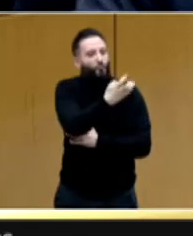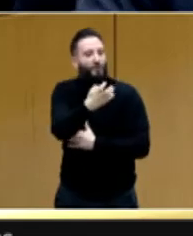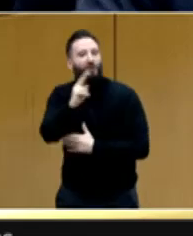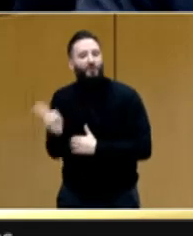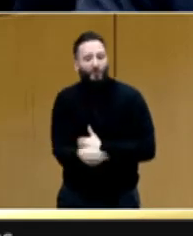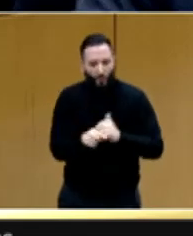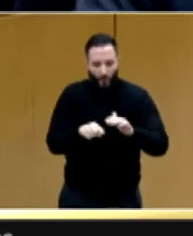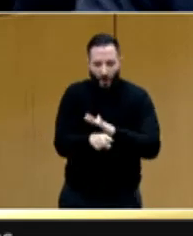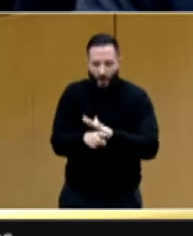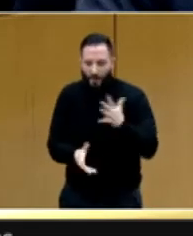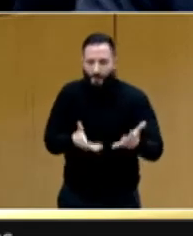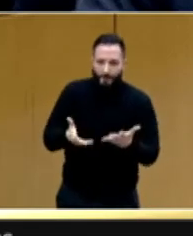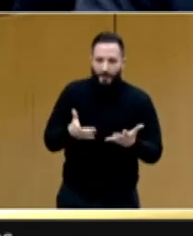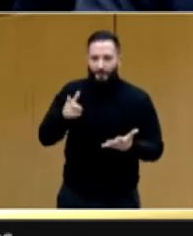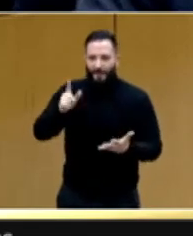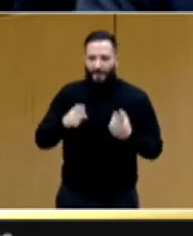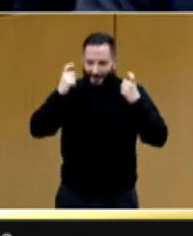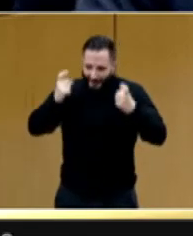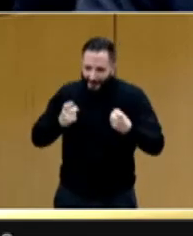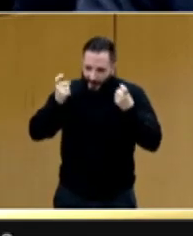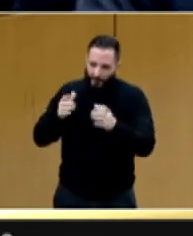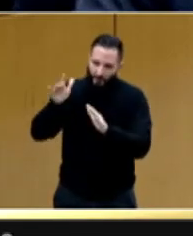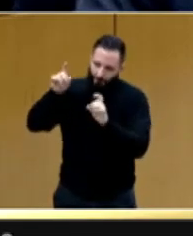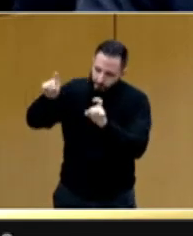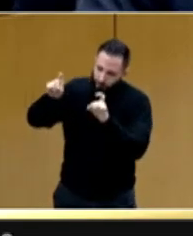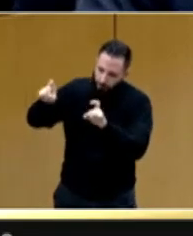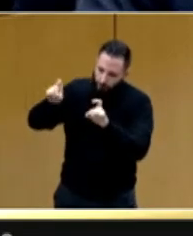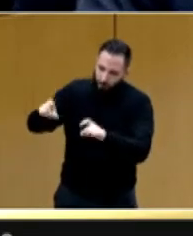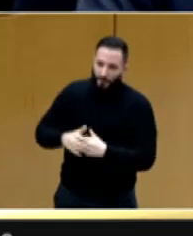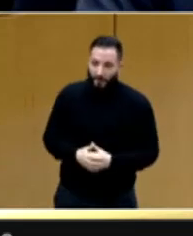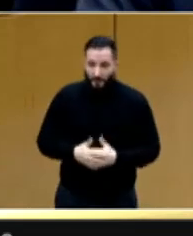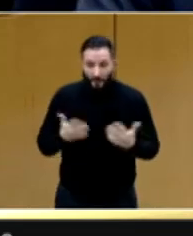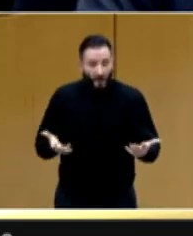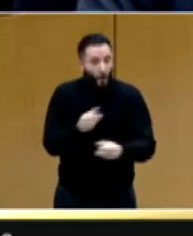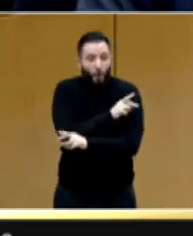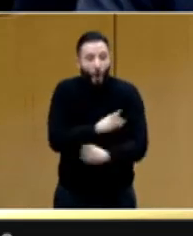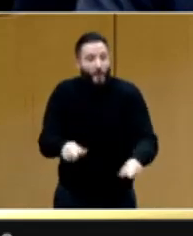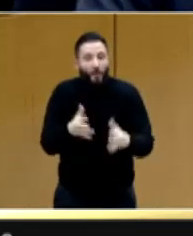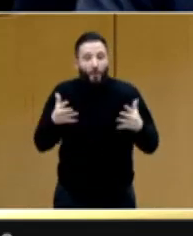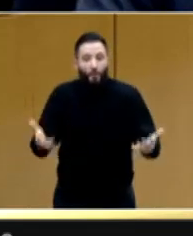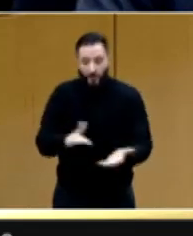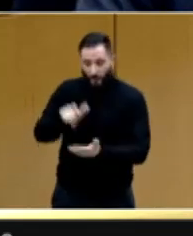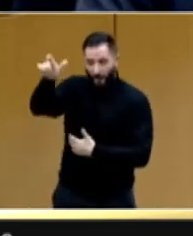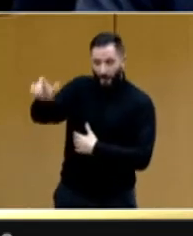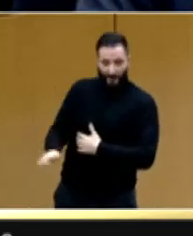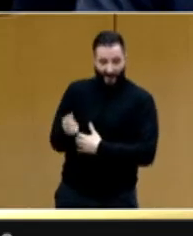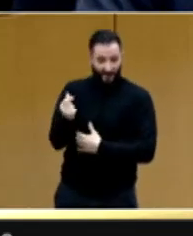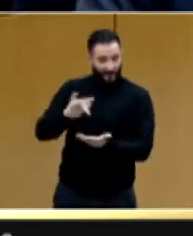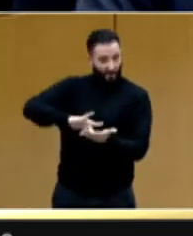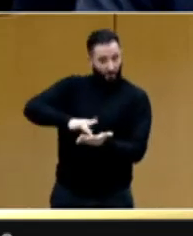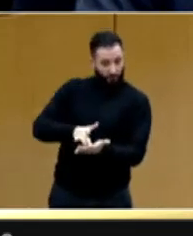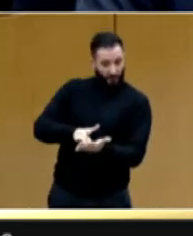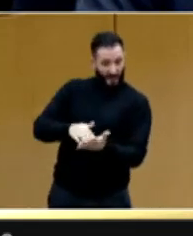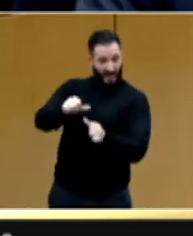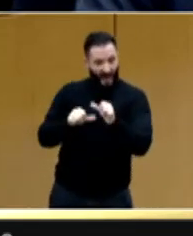también nos teníamos que plantear un poco Hasta qué tipo de contención no qué es lo peor que puede pasar que el primer mes se quede sin dinero Bueno pues a partir de ahí